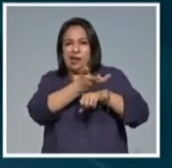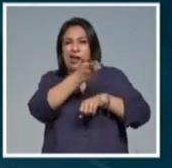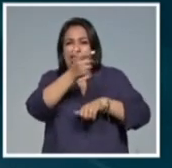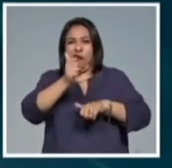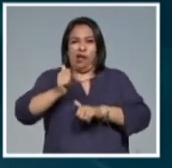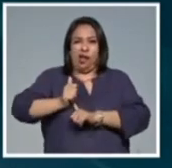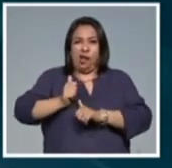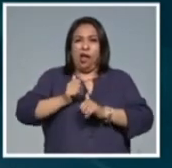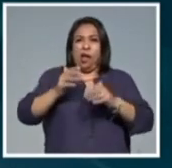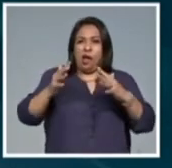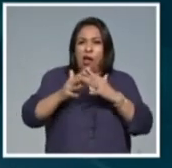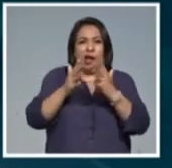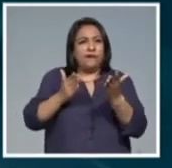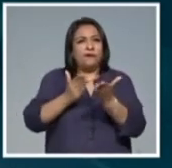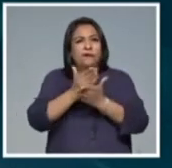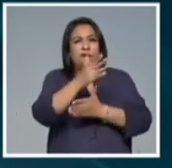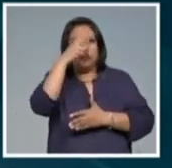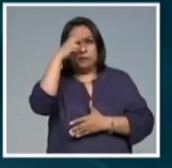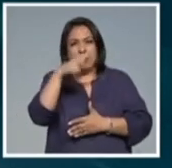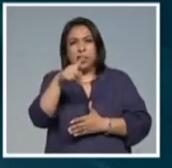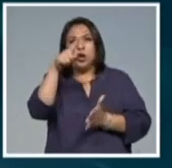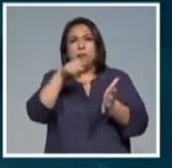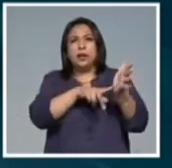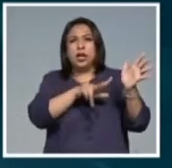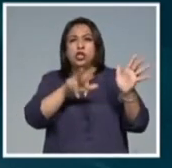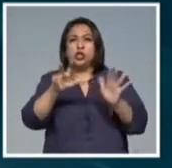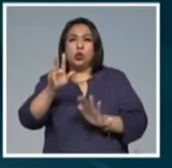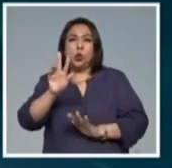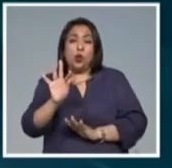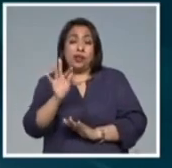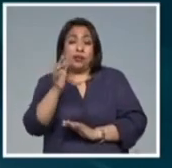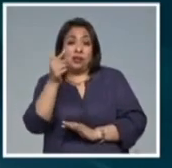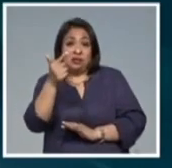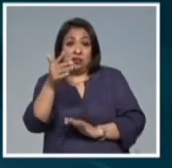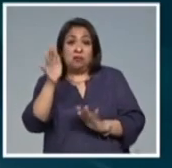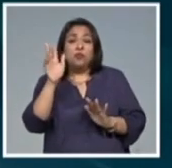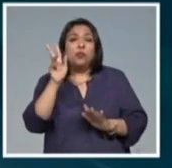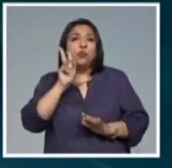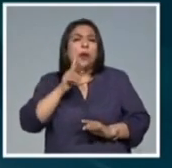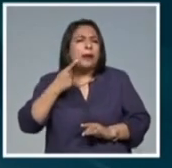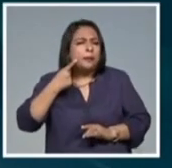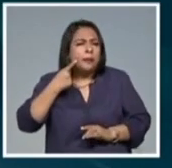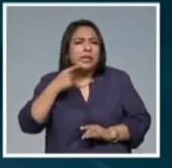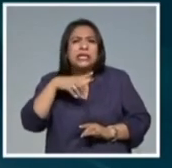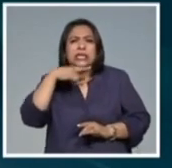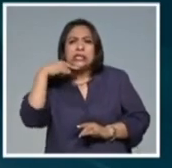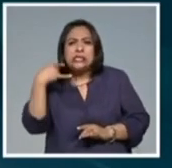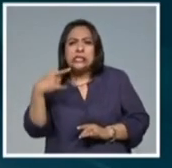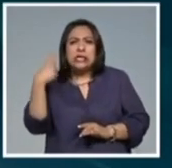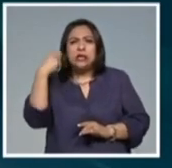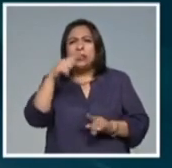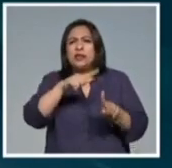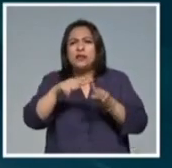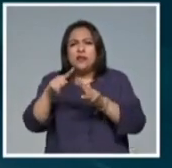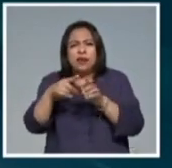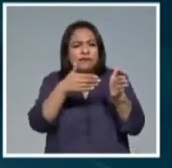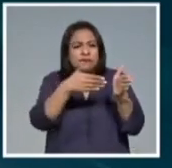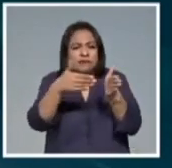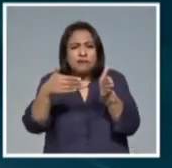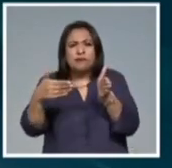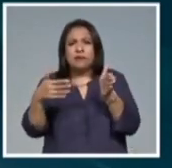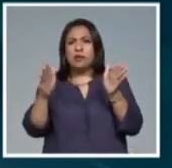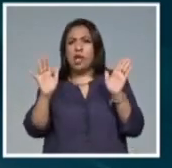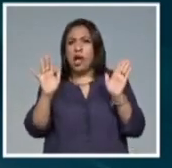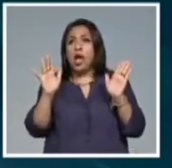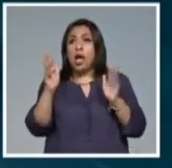luchó en la Guerra de Invasión de México en 1847 habría probado los chiles Tabasco en diversas preparaciones locales,